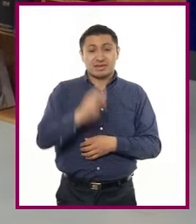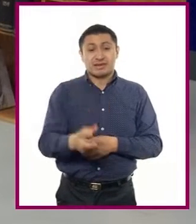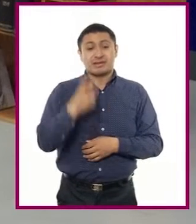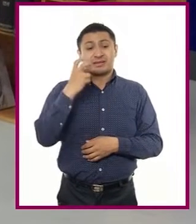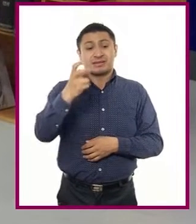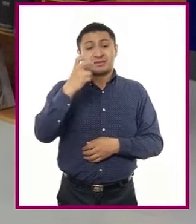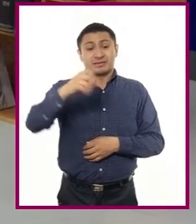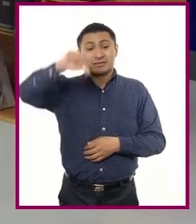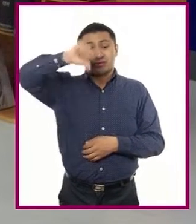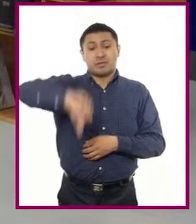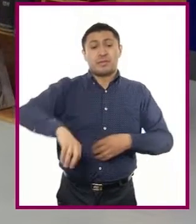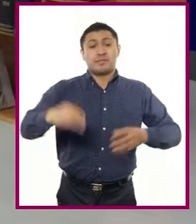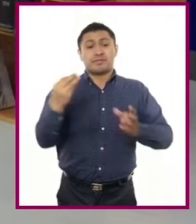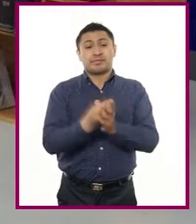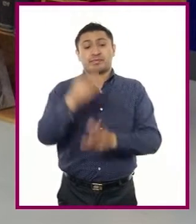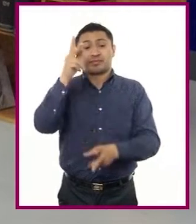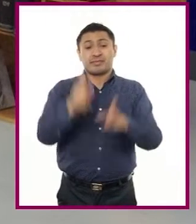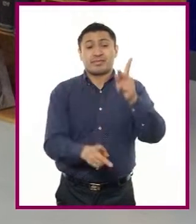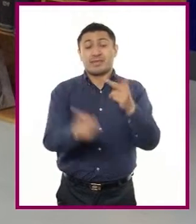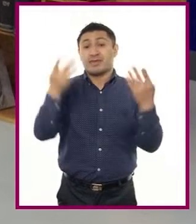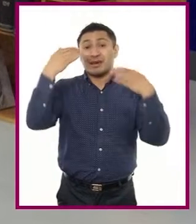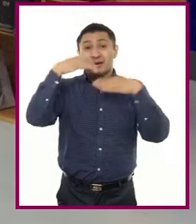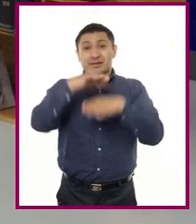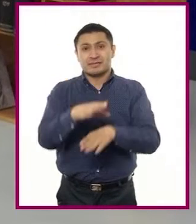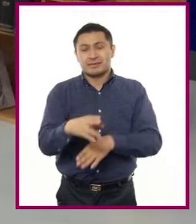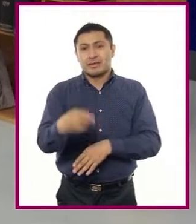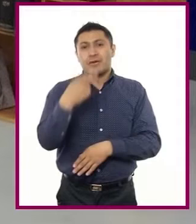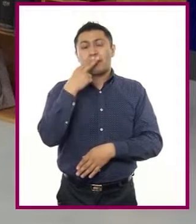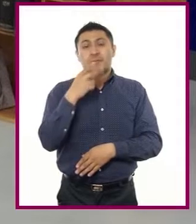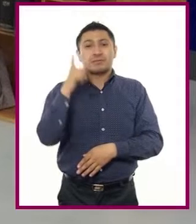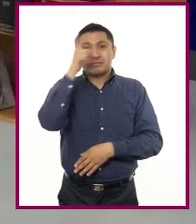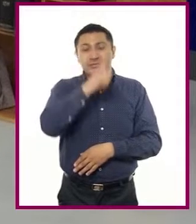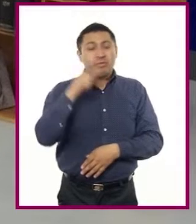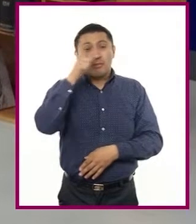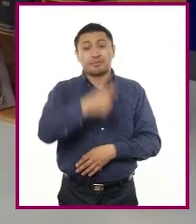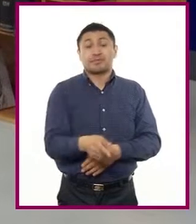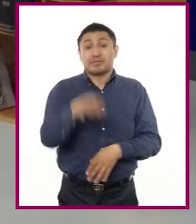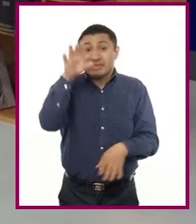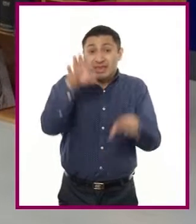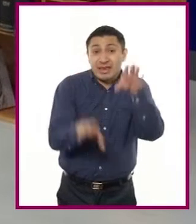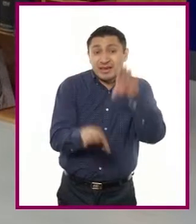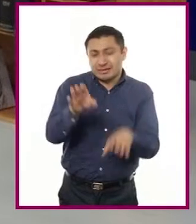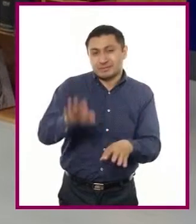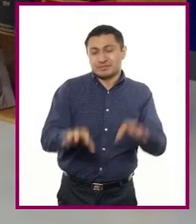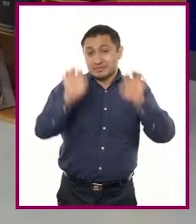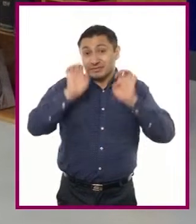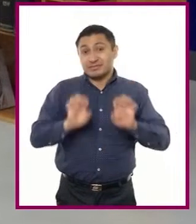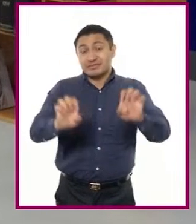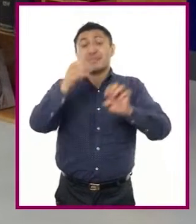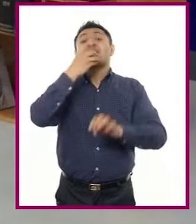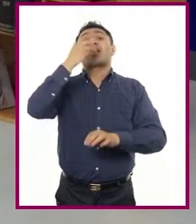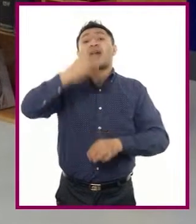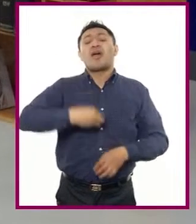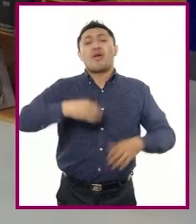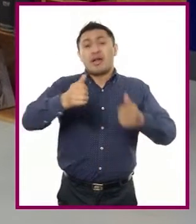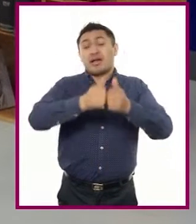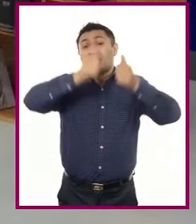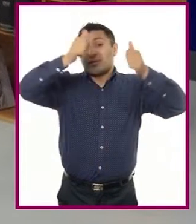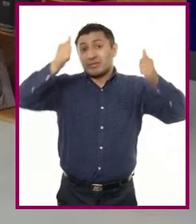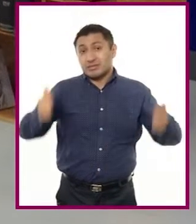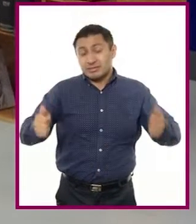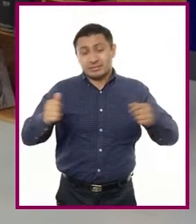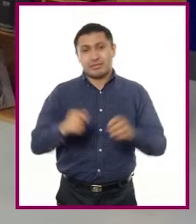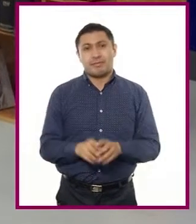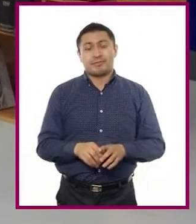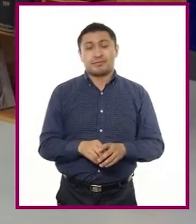Precisamente en esta sesión comentaremos acerca del uso del lenguaje, en ocasiones formal, aunque un poco distante, y en